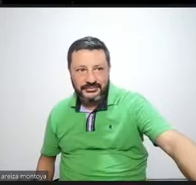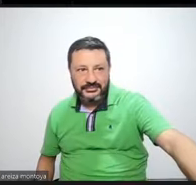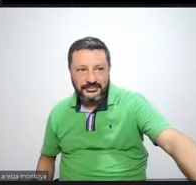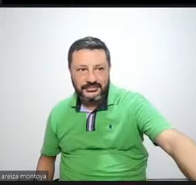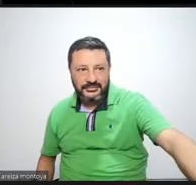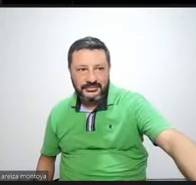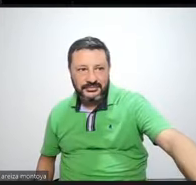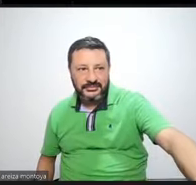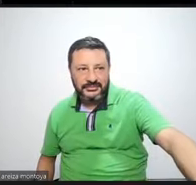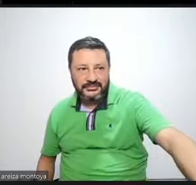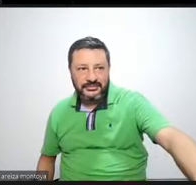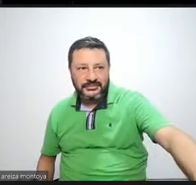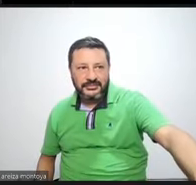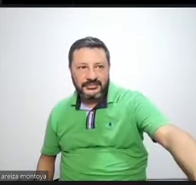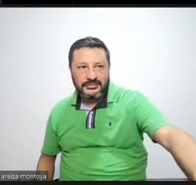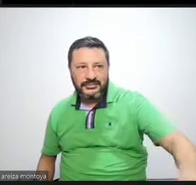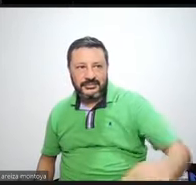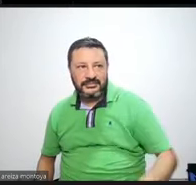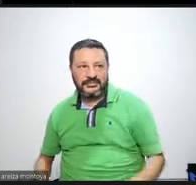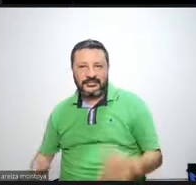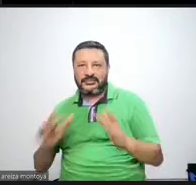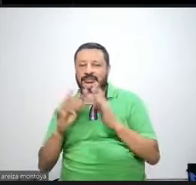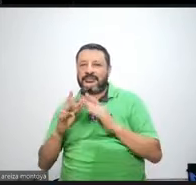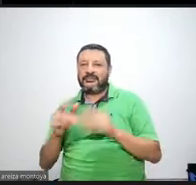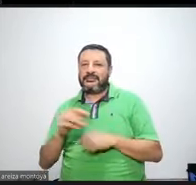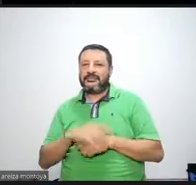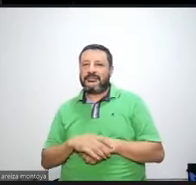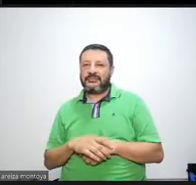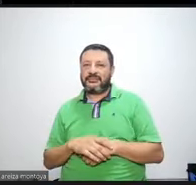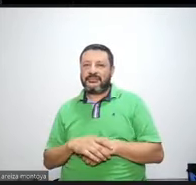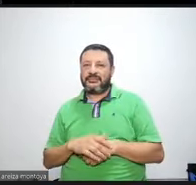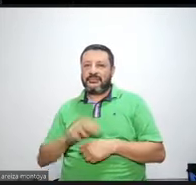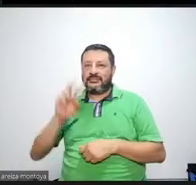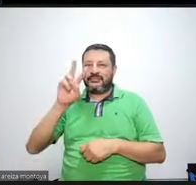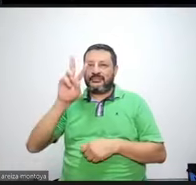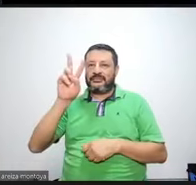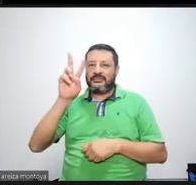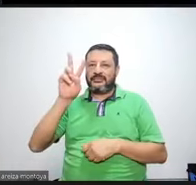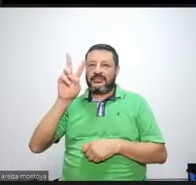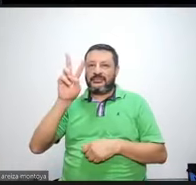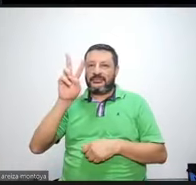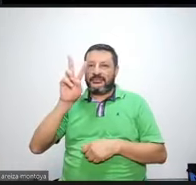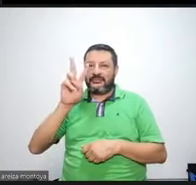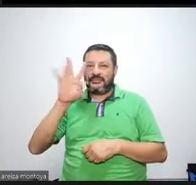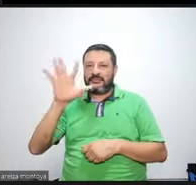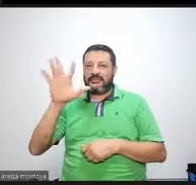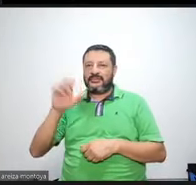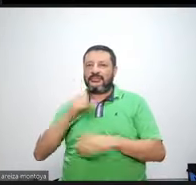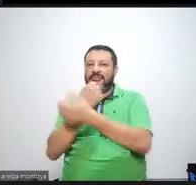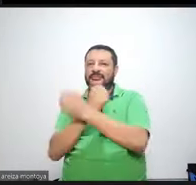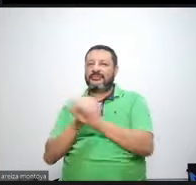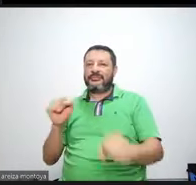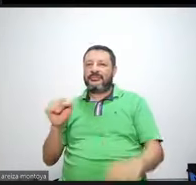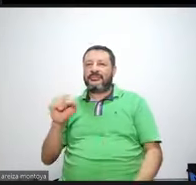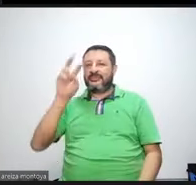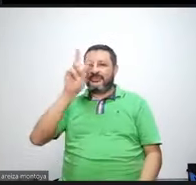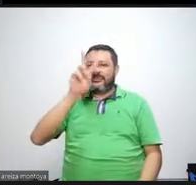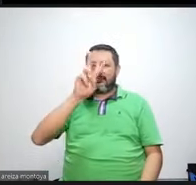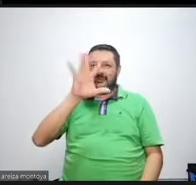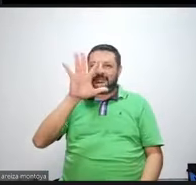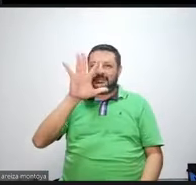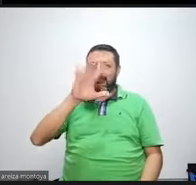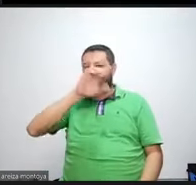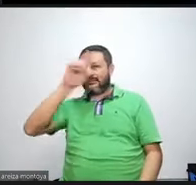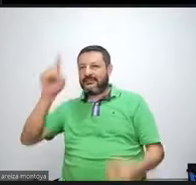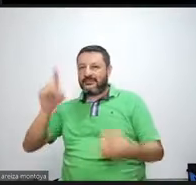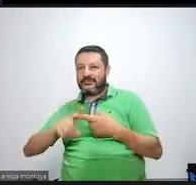gimnasia no se puede pasar, digamos, en el mundo de un puesto 25 a un puesto 3. Pues es súper duro. O sea, gimnasia es tan